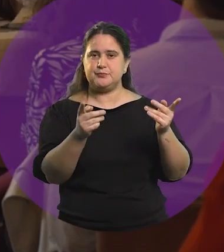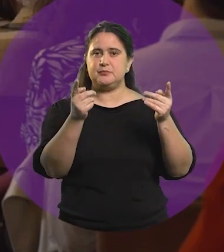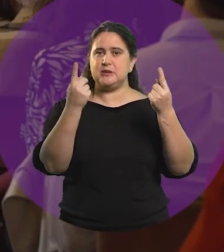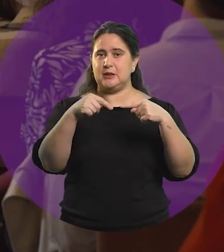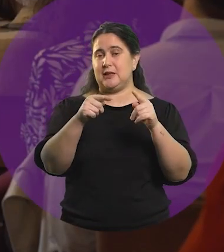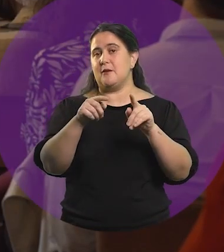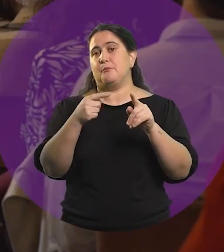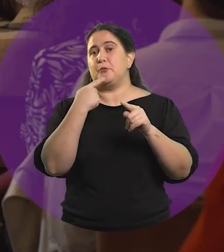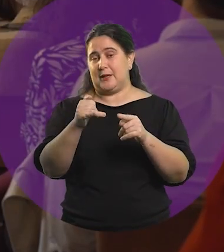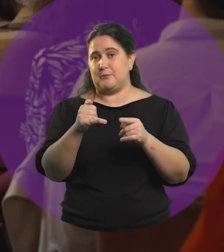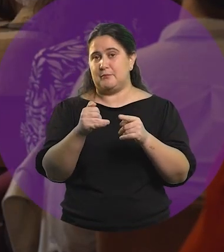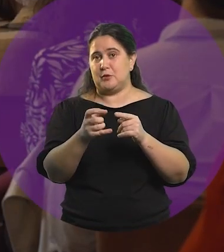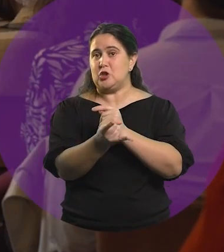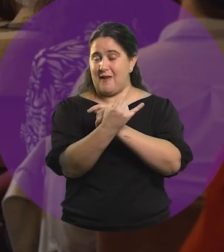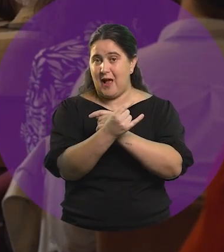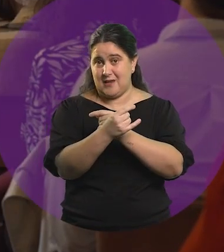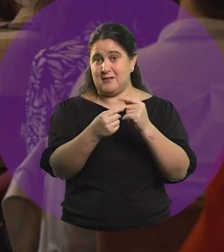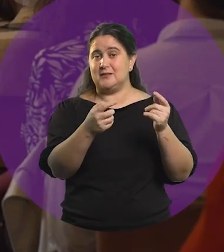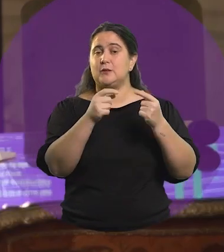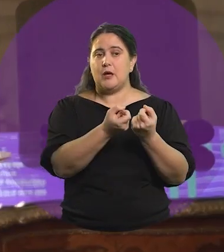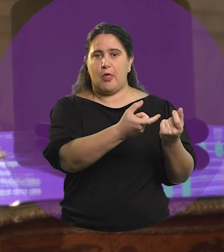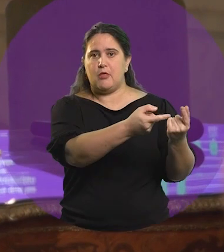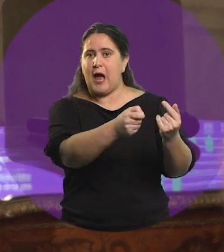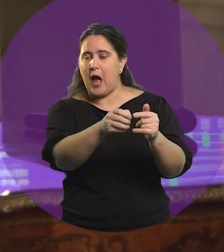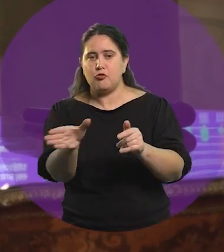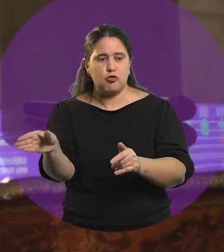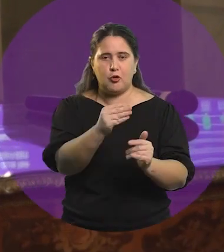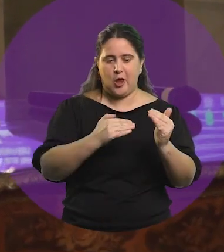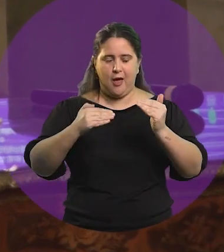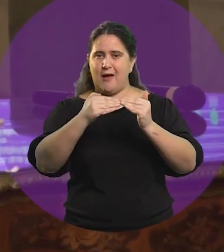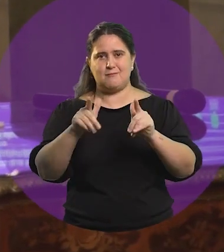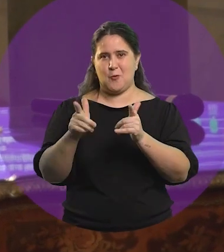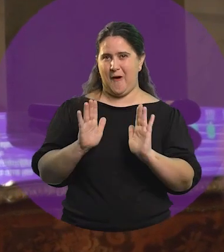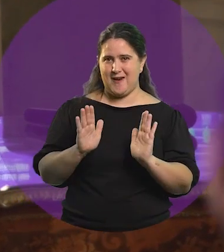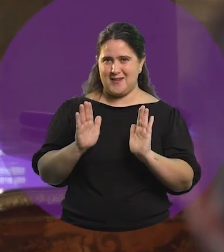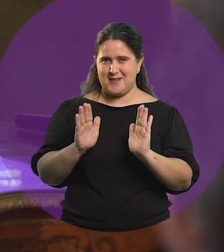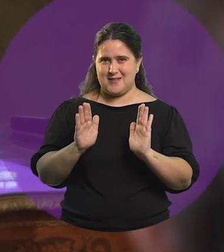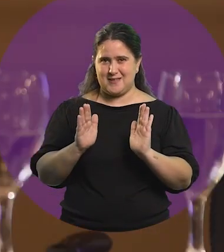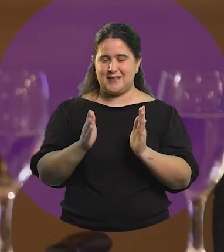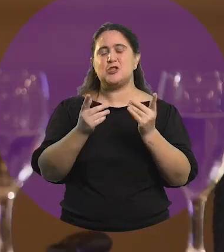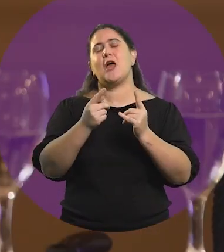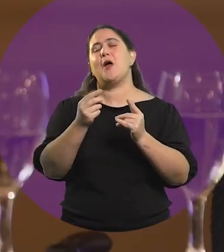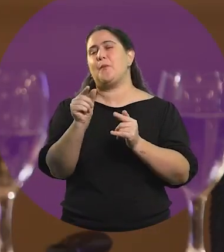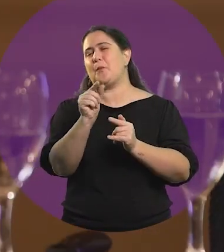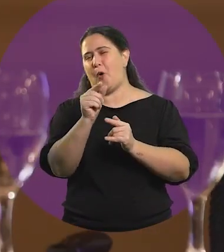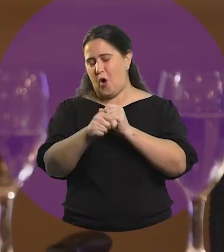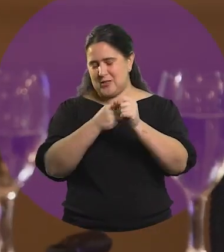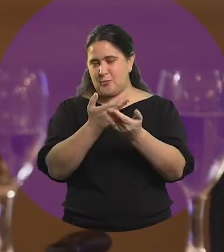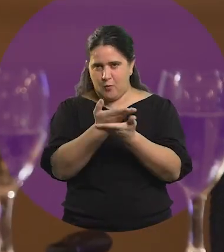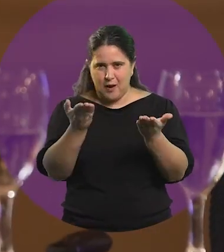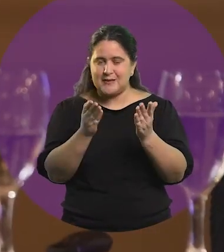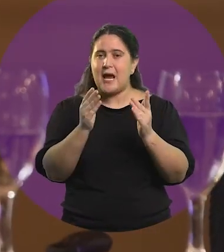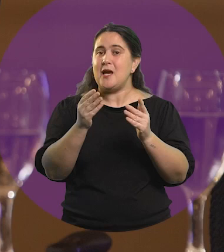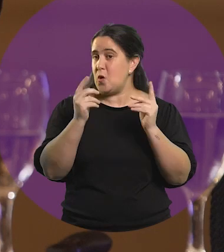como los laptops y las tablets se entregan a toda la población uruguaya, no hay brechas de género. Sí, nunca ha habido, mostramos pocos años, pero desde el